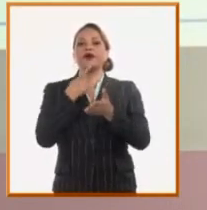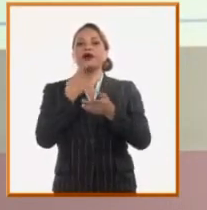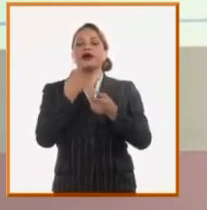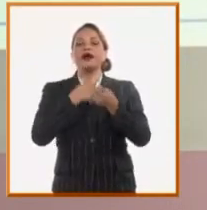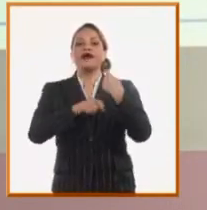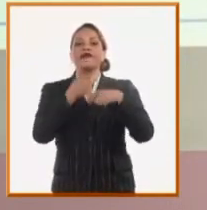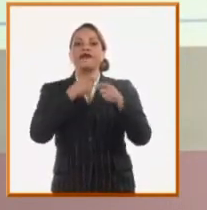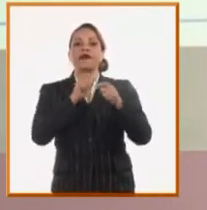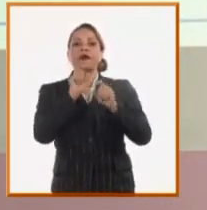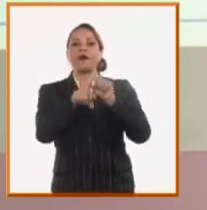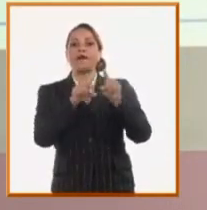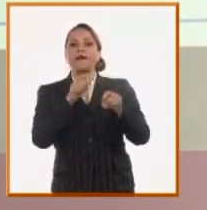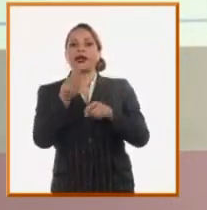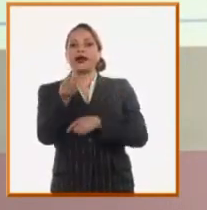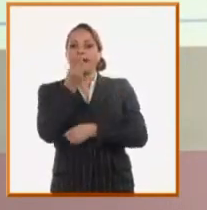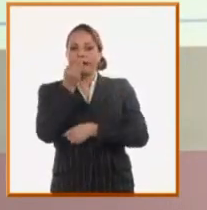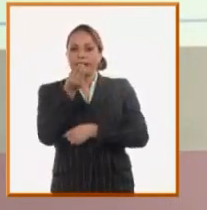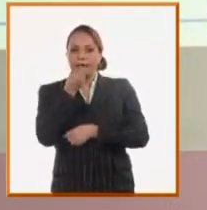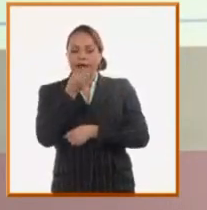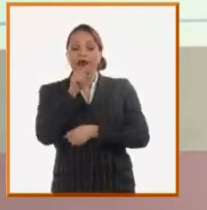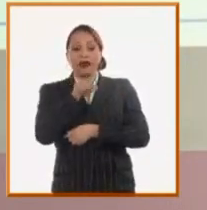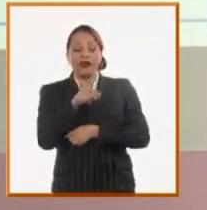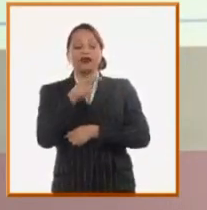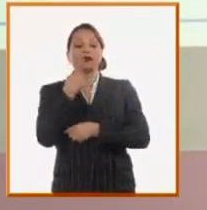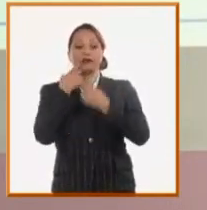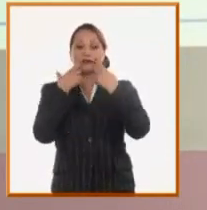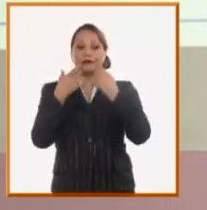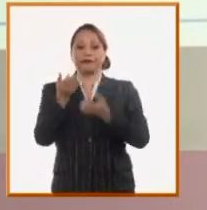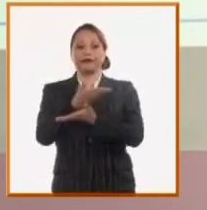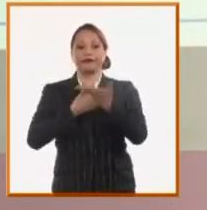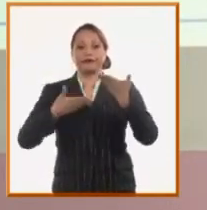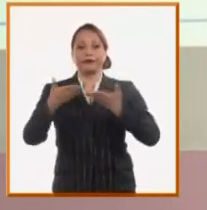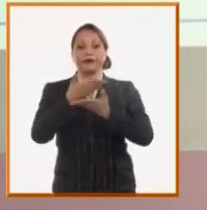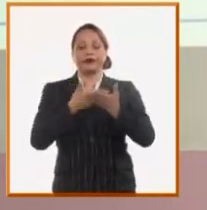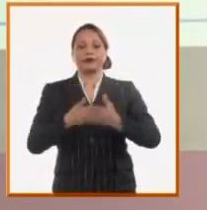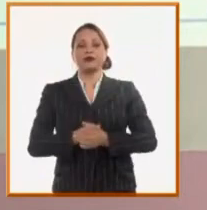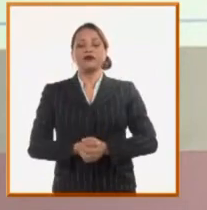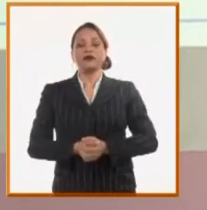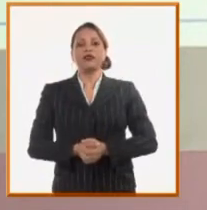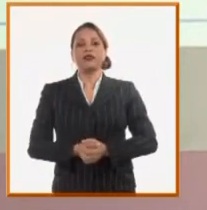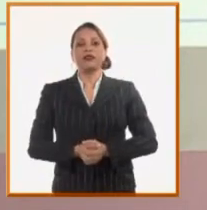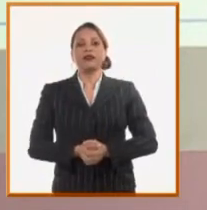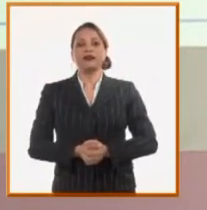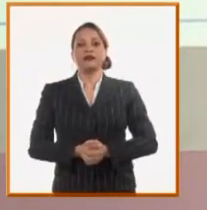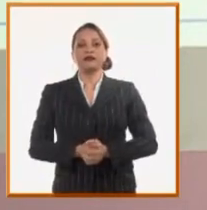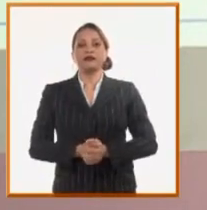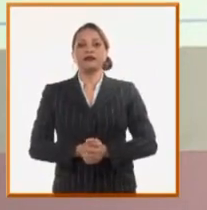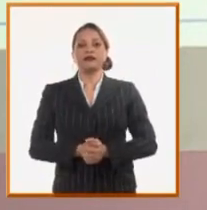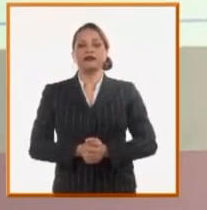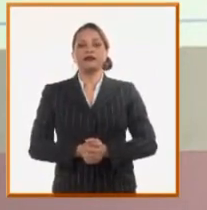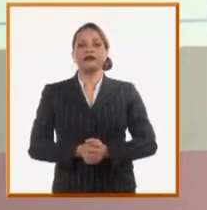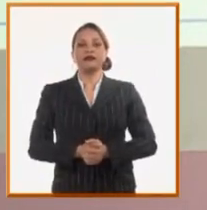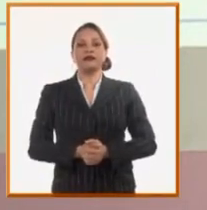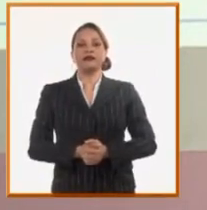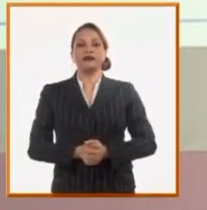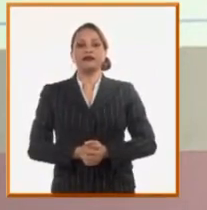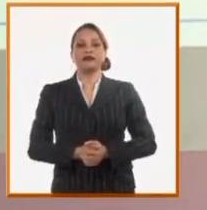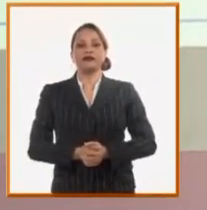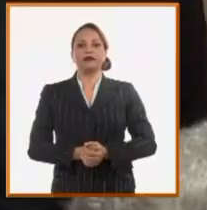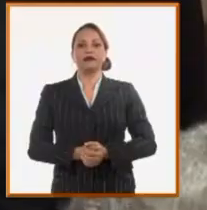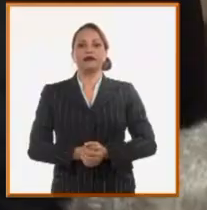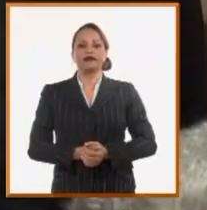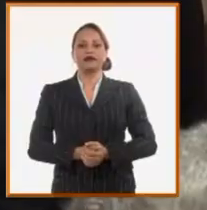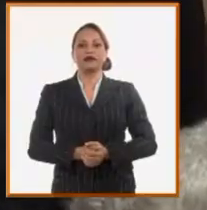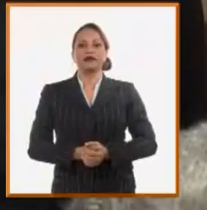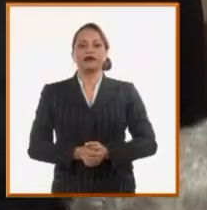debate en un tema muy polémico, y es que tenemos dinero para importar y no tenemos dinero para producir en el país. ¿Quién explica